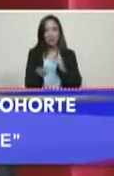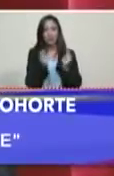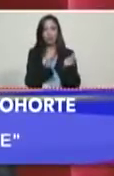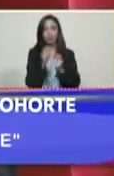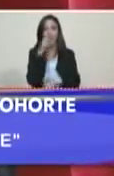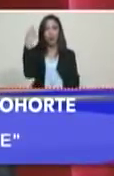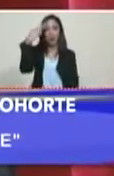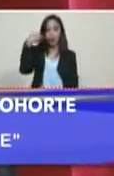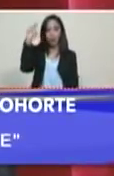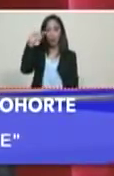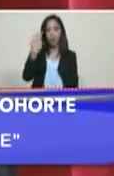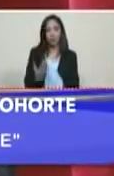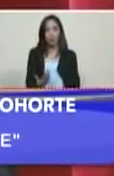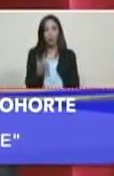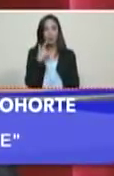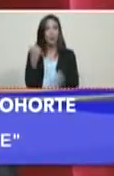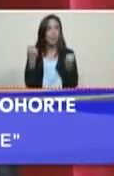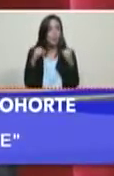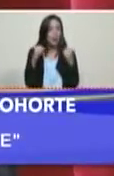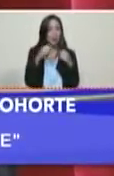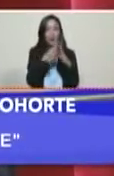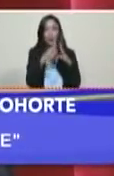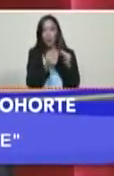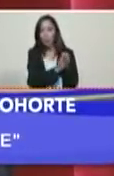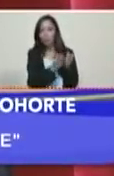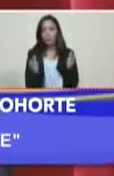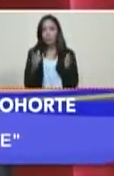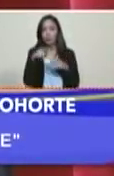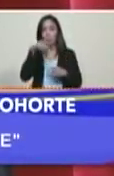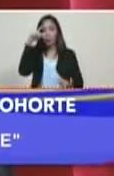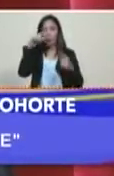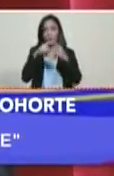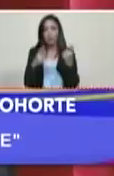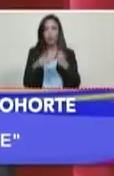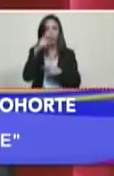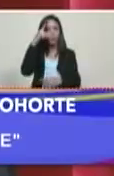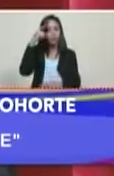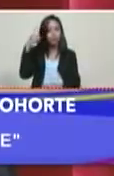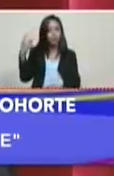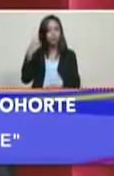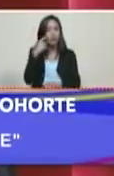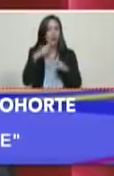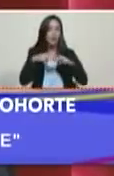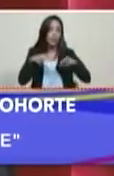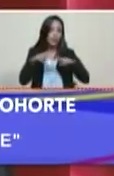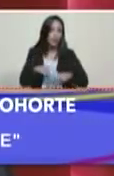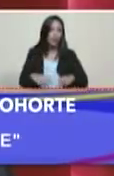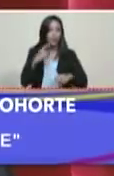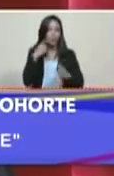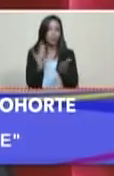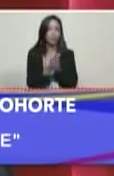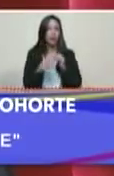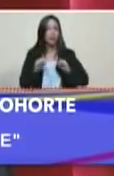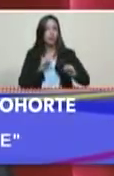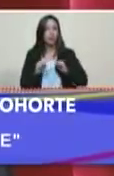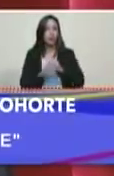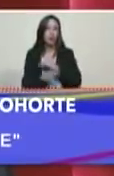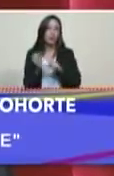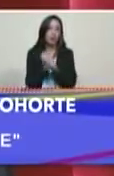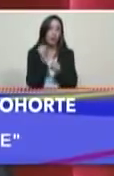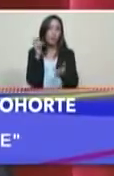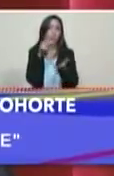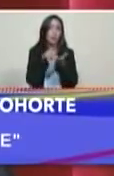reflexión de la propia práctica y a partir de un enfoque metodológico de la investigación-acción